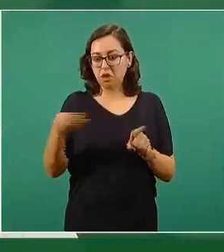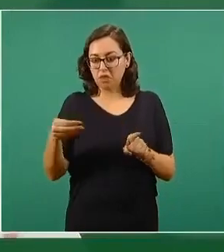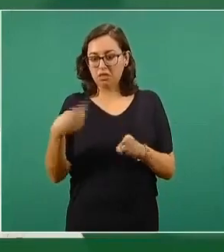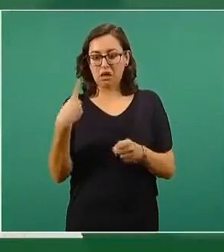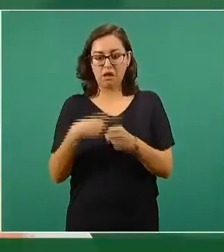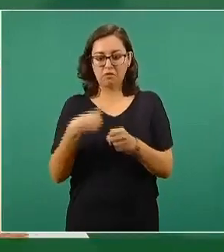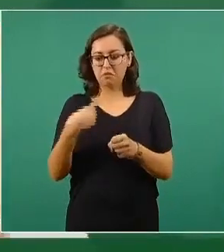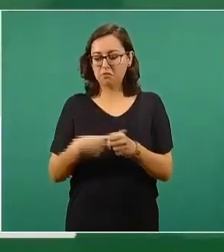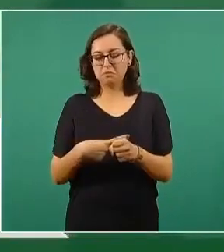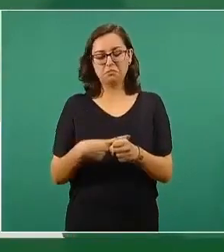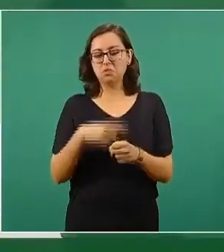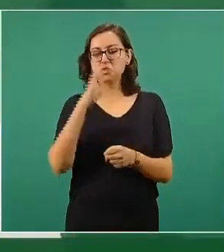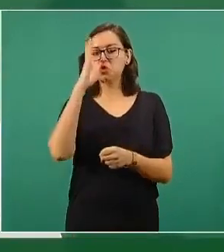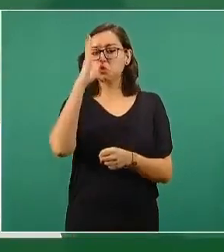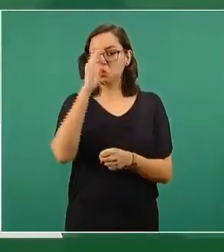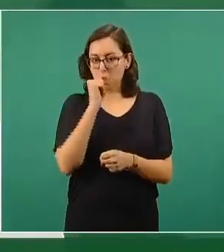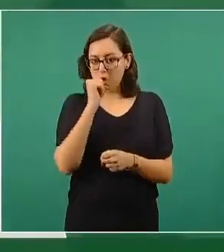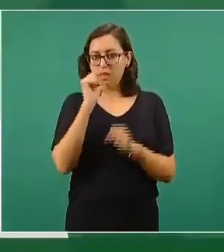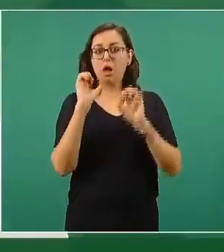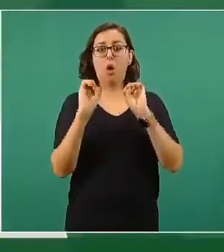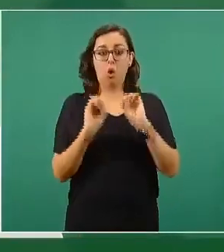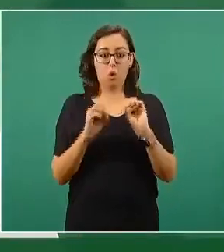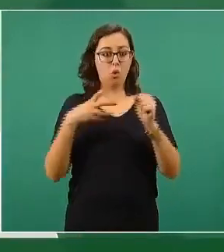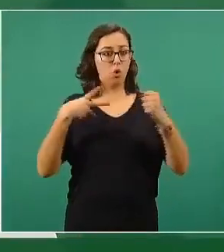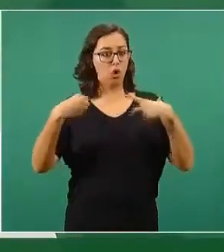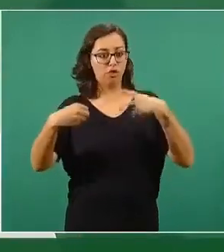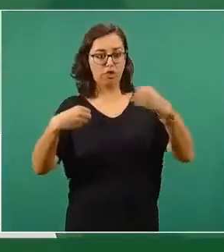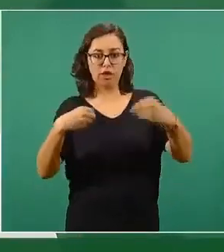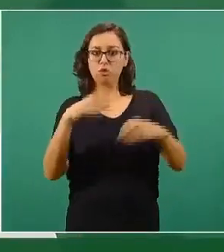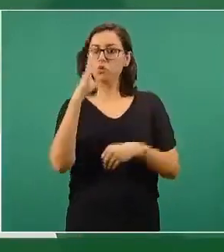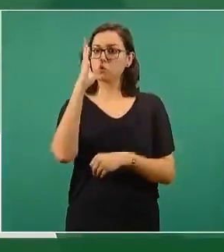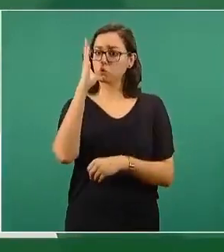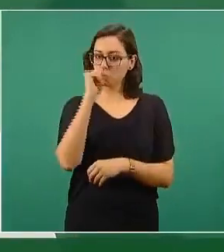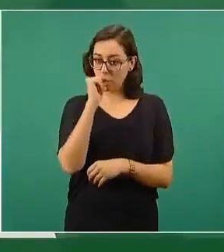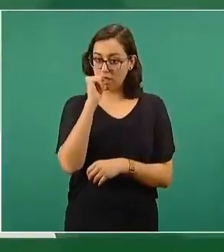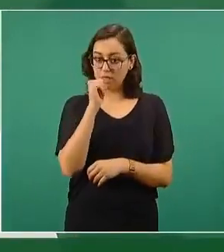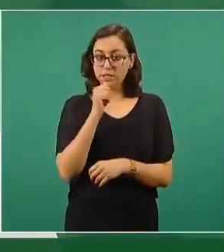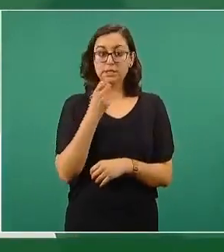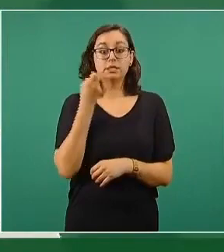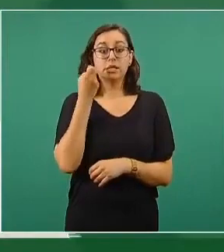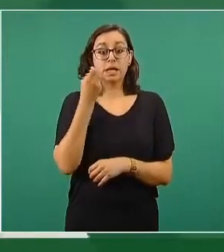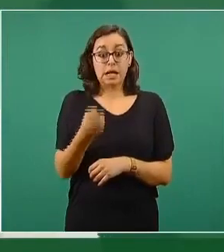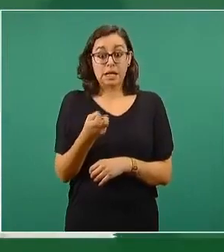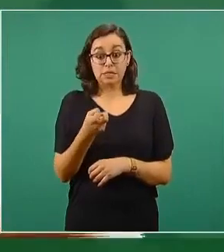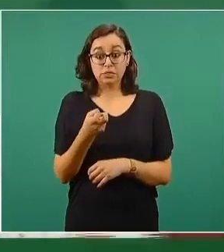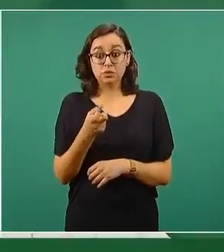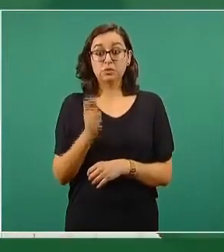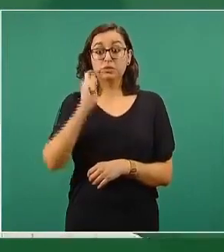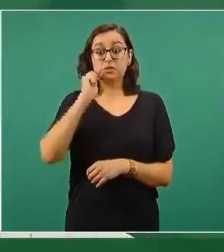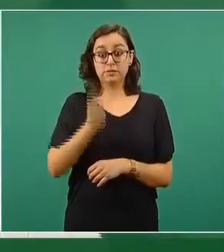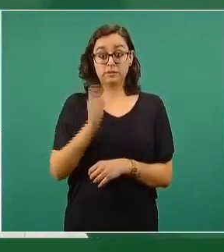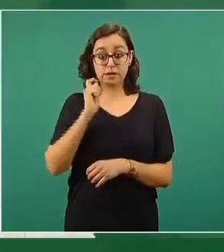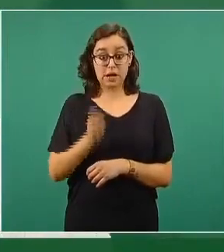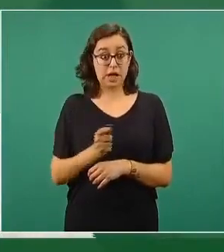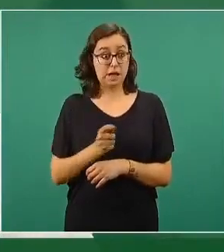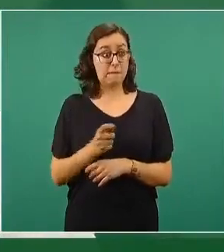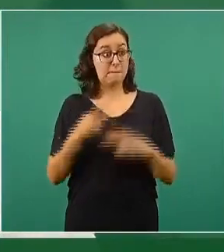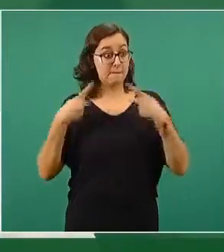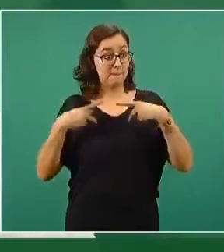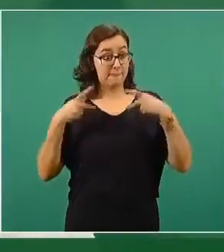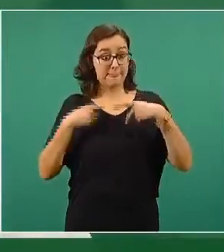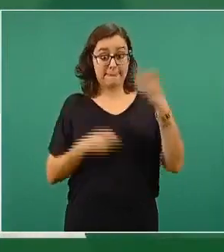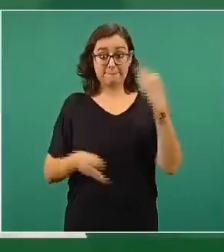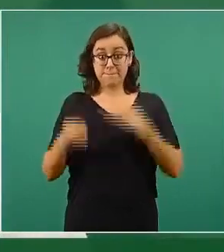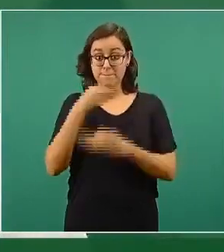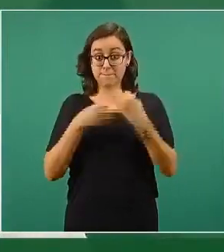o que no pueden contagiar. Cuando se logra eso, no se necesita que todos, absolutamente todas y